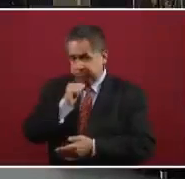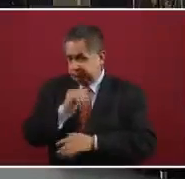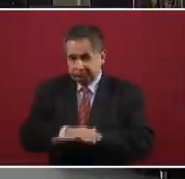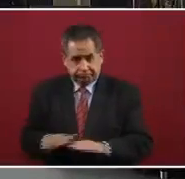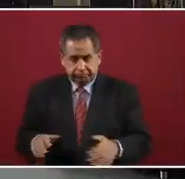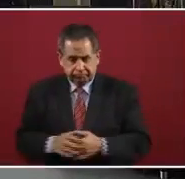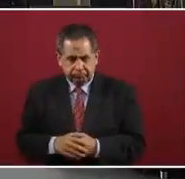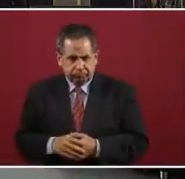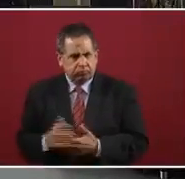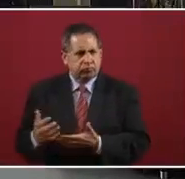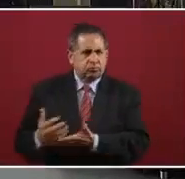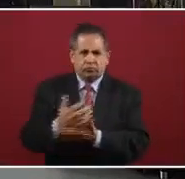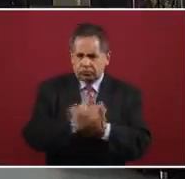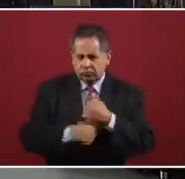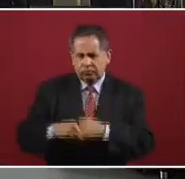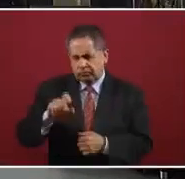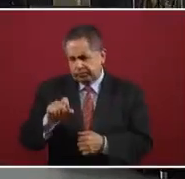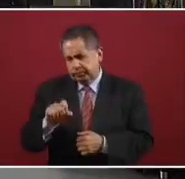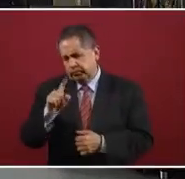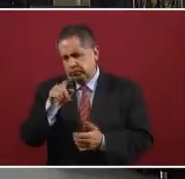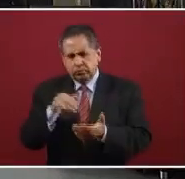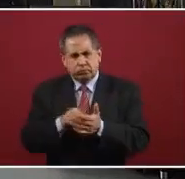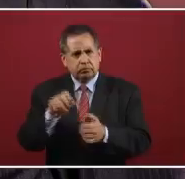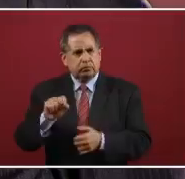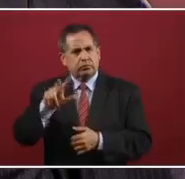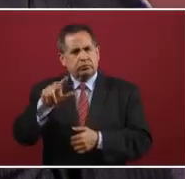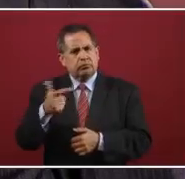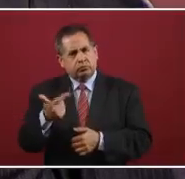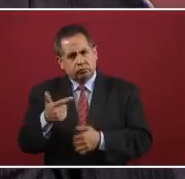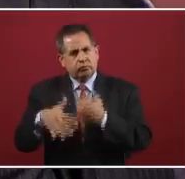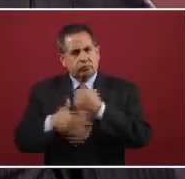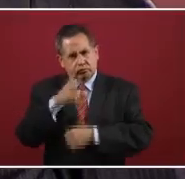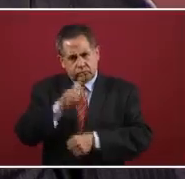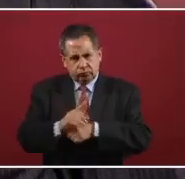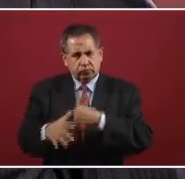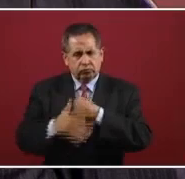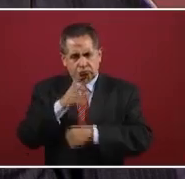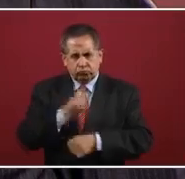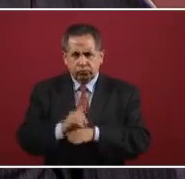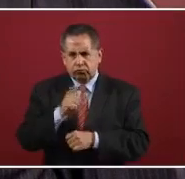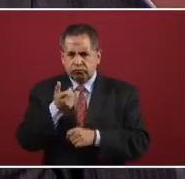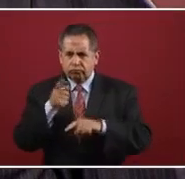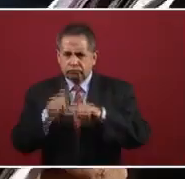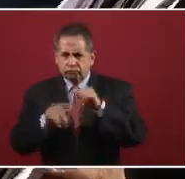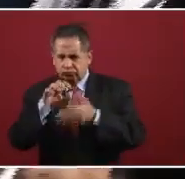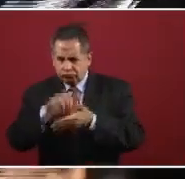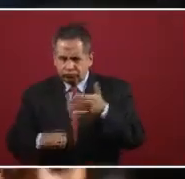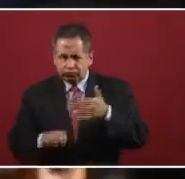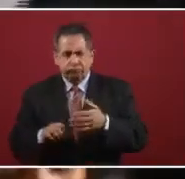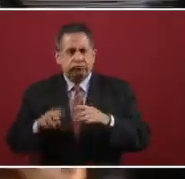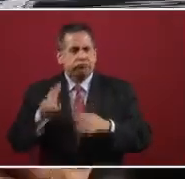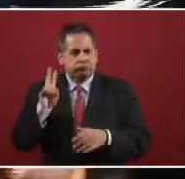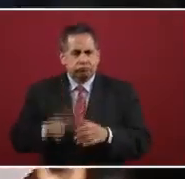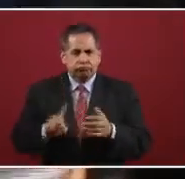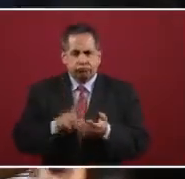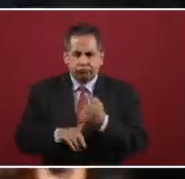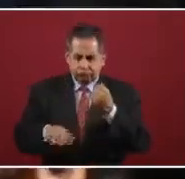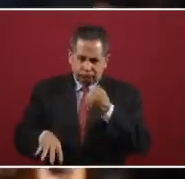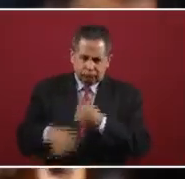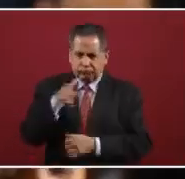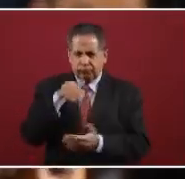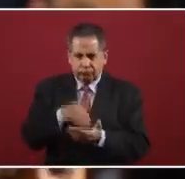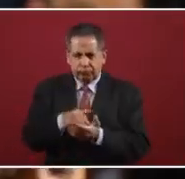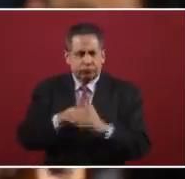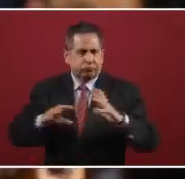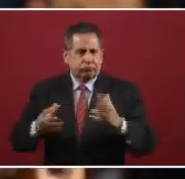ganan 21,068 pesos quincenales y con los descuentos son 14,000 para que den los 28,000